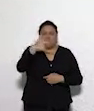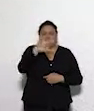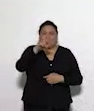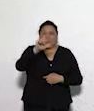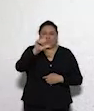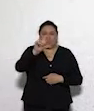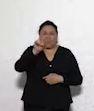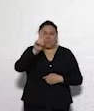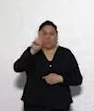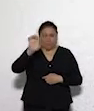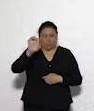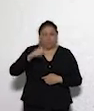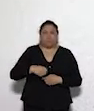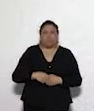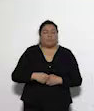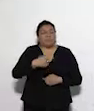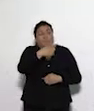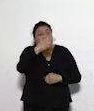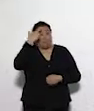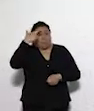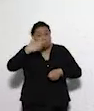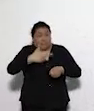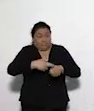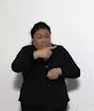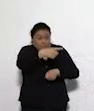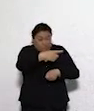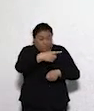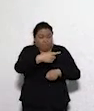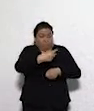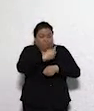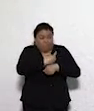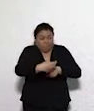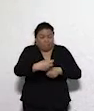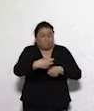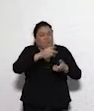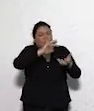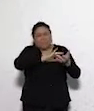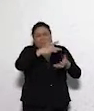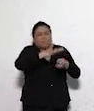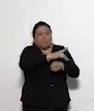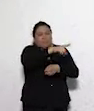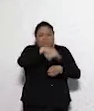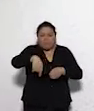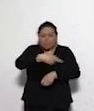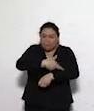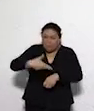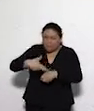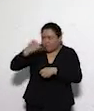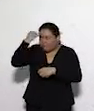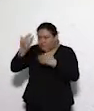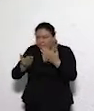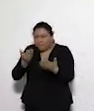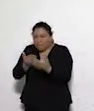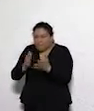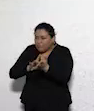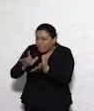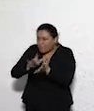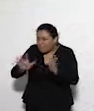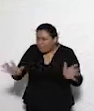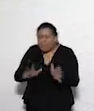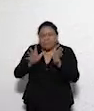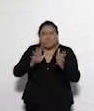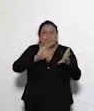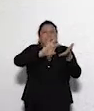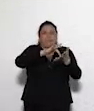Muchísimas gracias, señor rector, por compartir e impulsar esta iniciativa sobre uno de